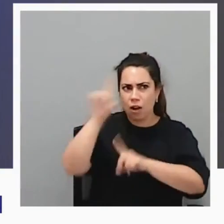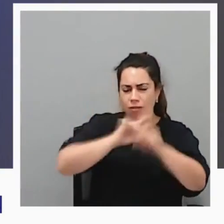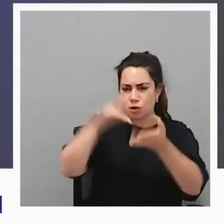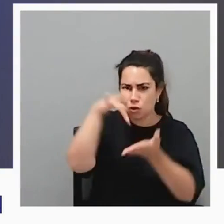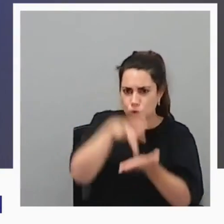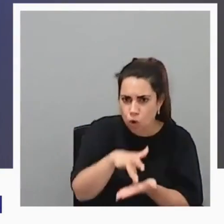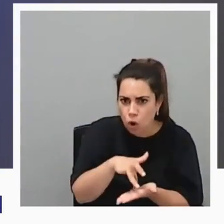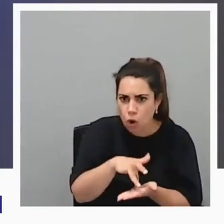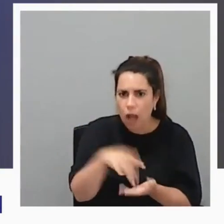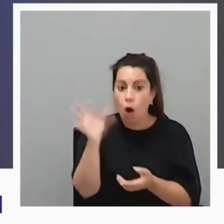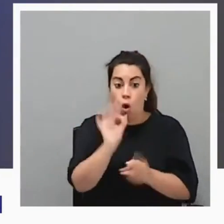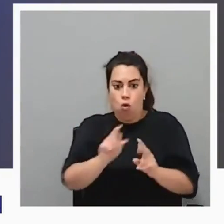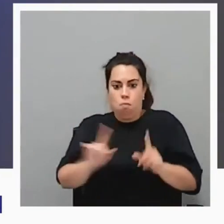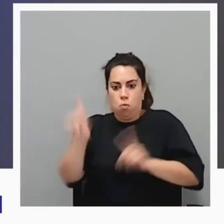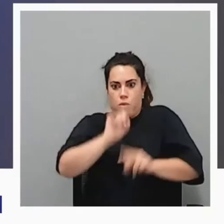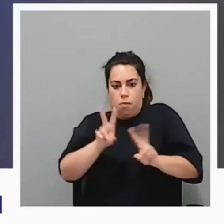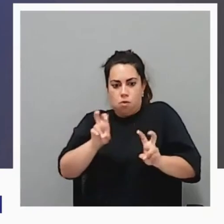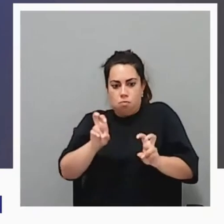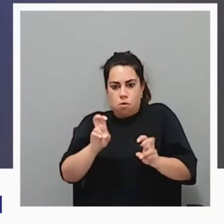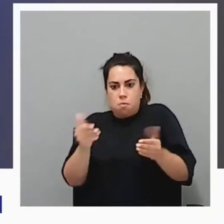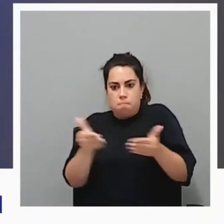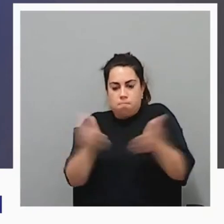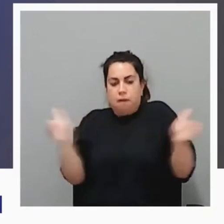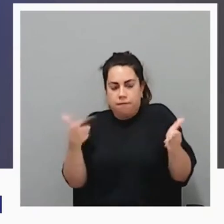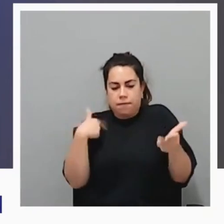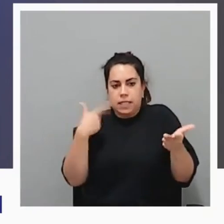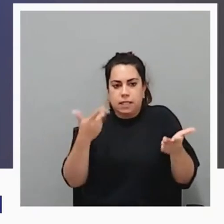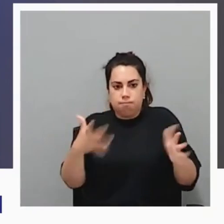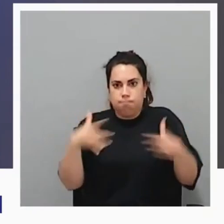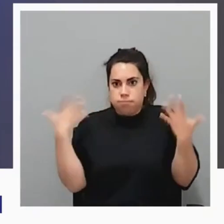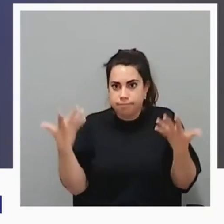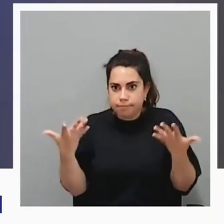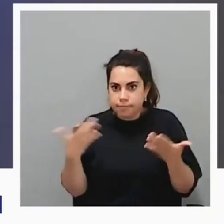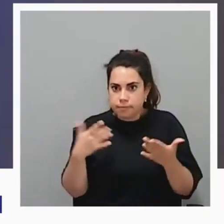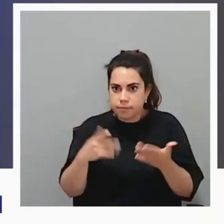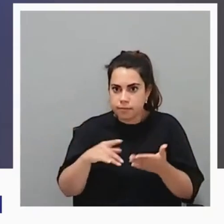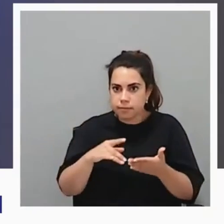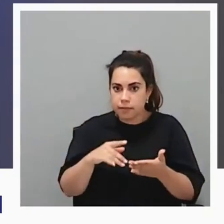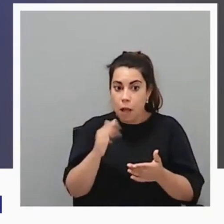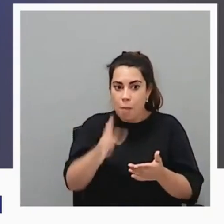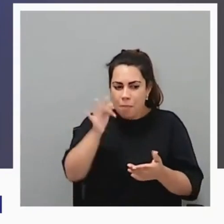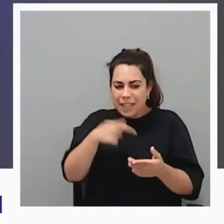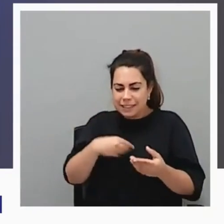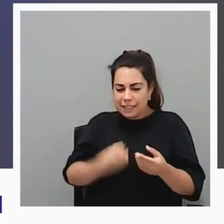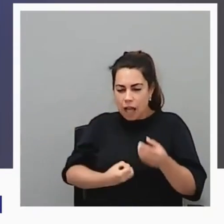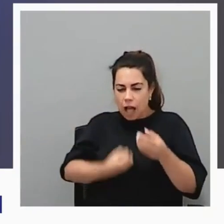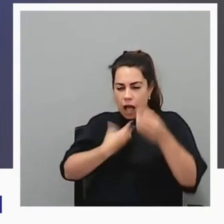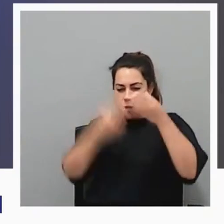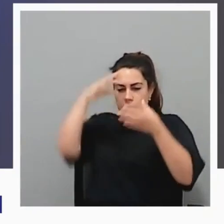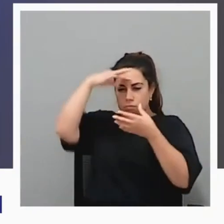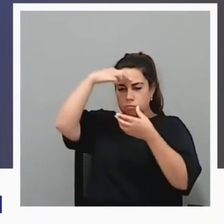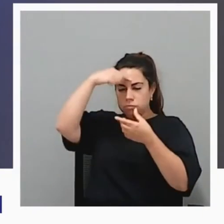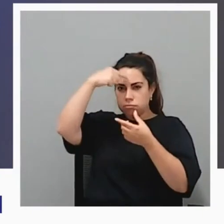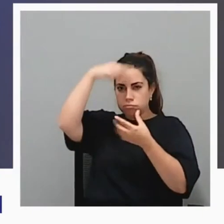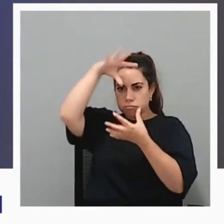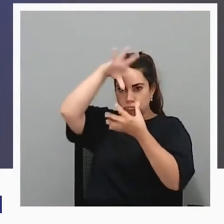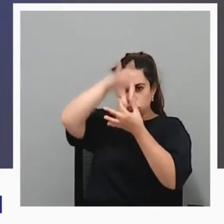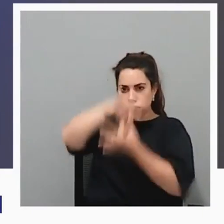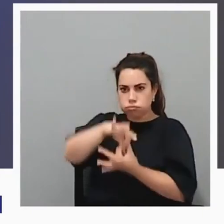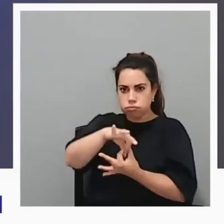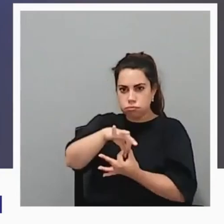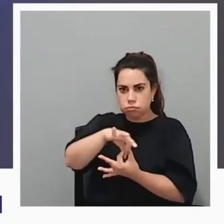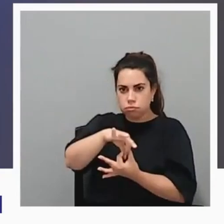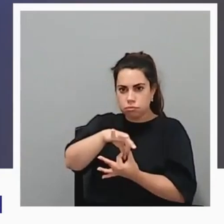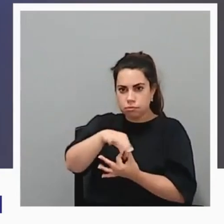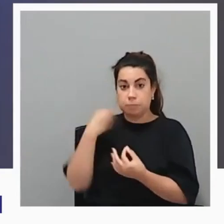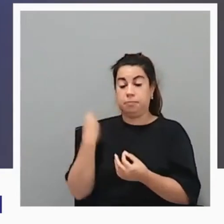problemas nuevos. Y además lo hacen desde el estado del alma. Y voy a hacer referencia a algunas palabras del rector de la